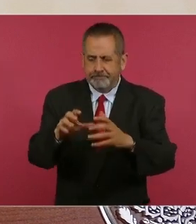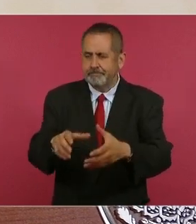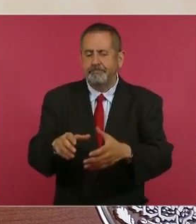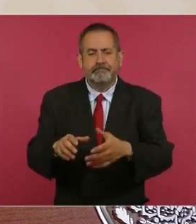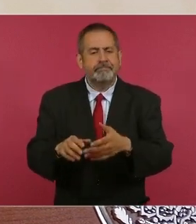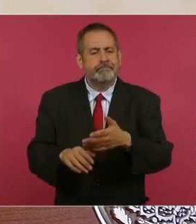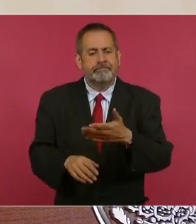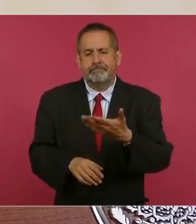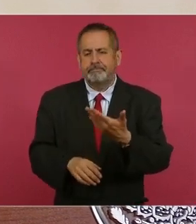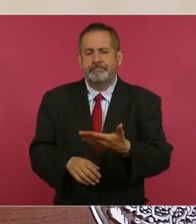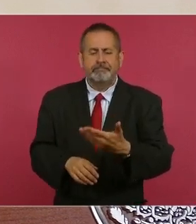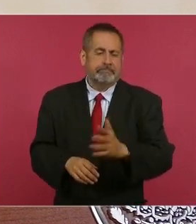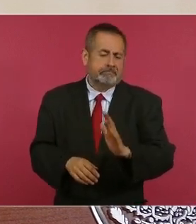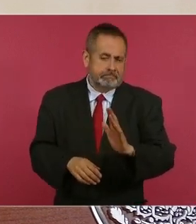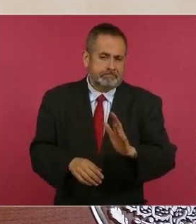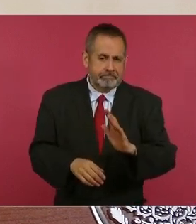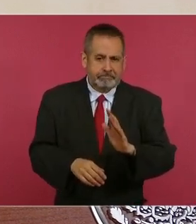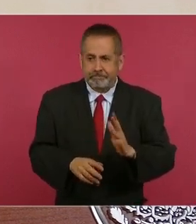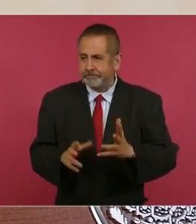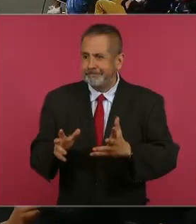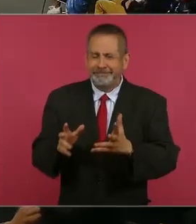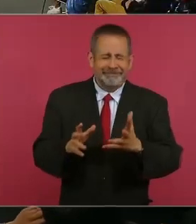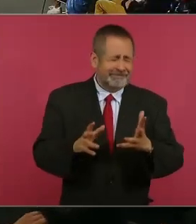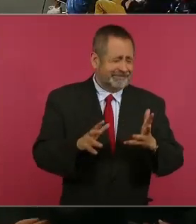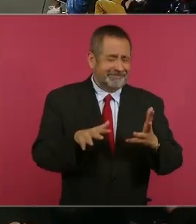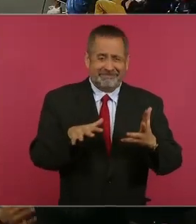y no se podía